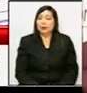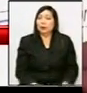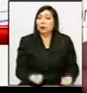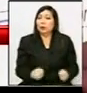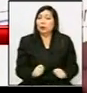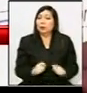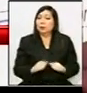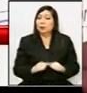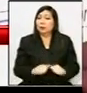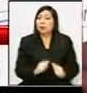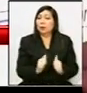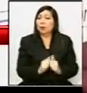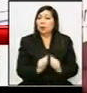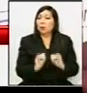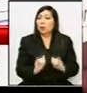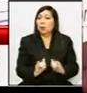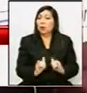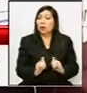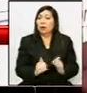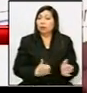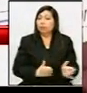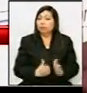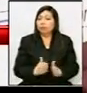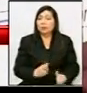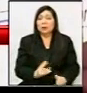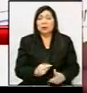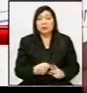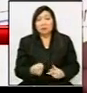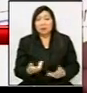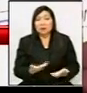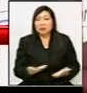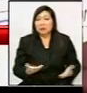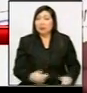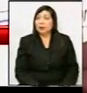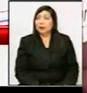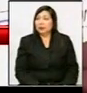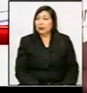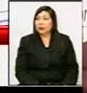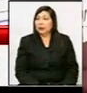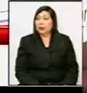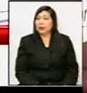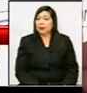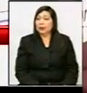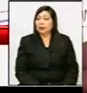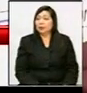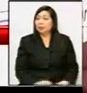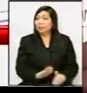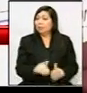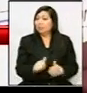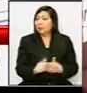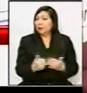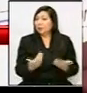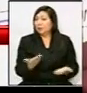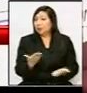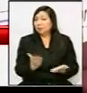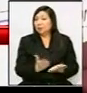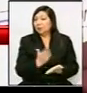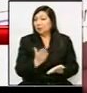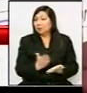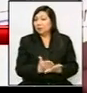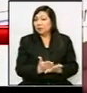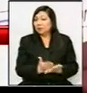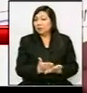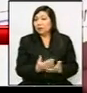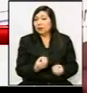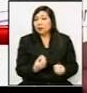suspensión permanente con la paralización de la Panamericana, no salir de productos, etcétera, etcétera. Entonces allí hay un problema, ministro,